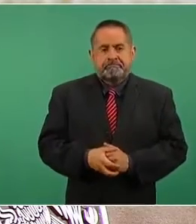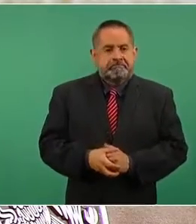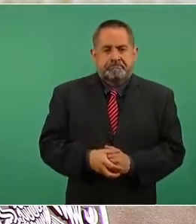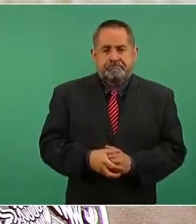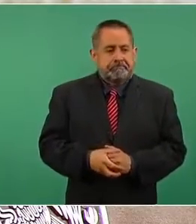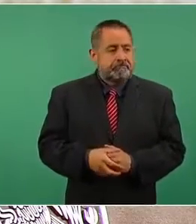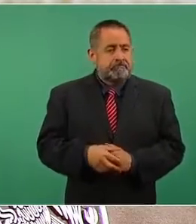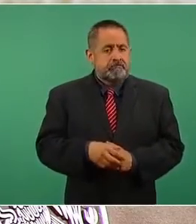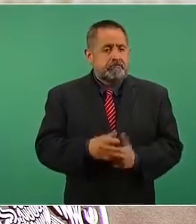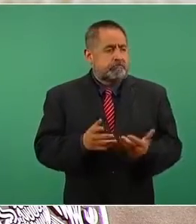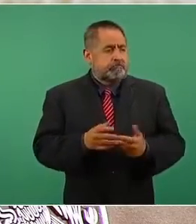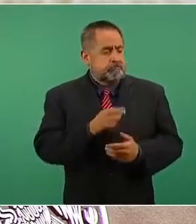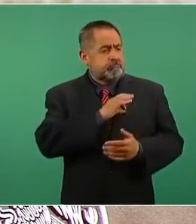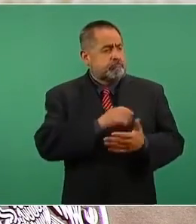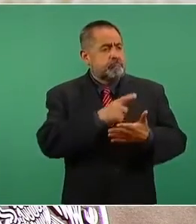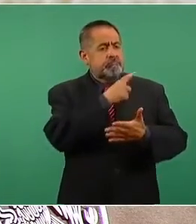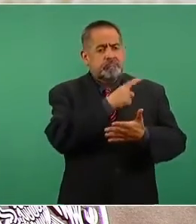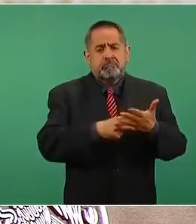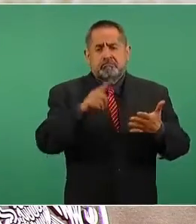se podían cancelar